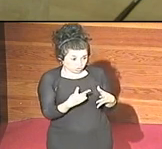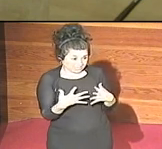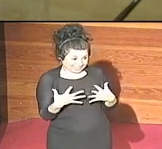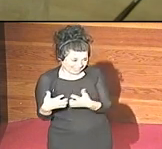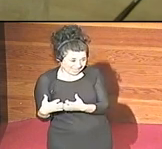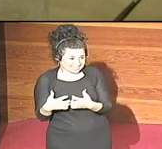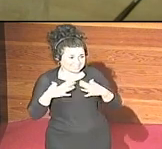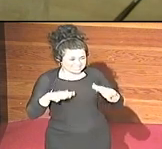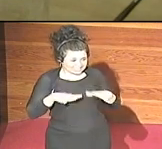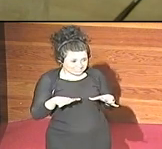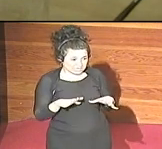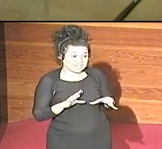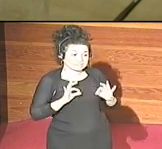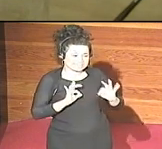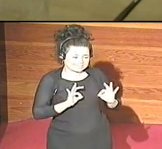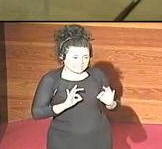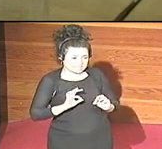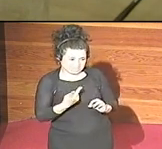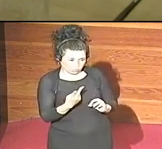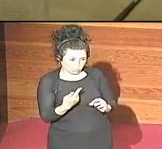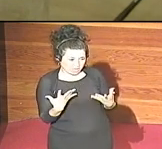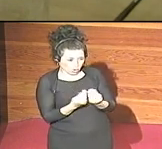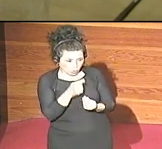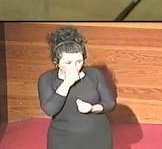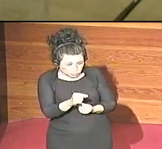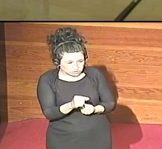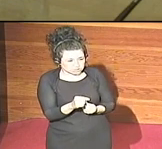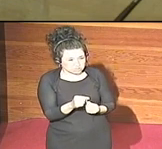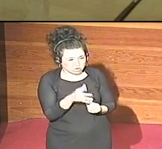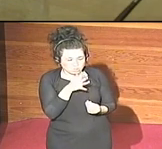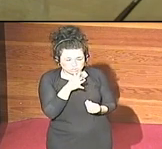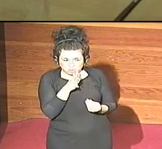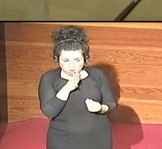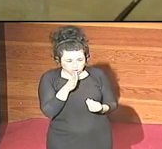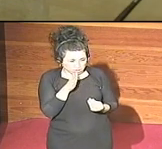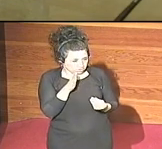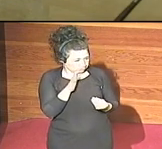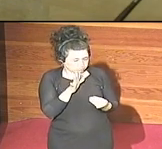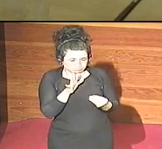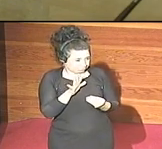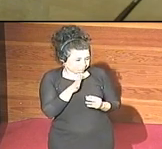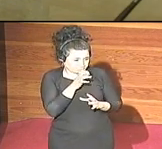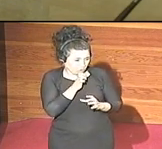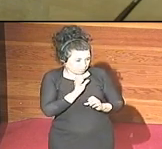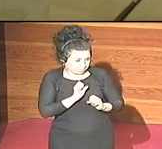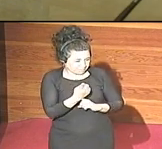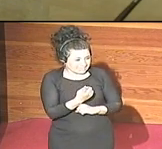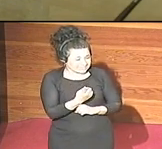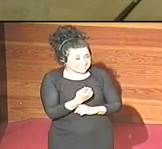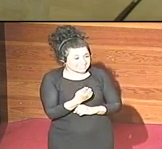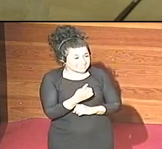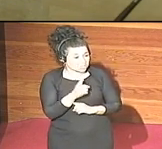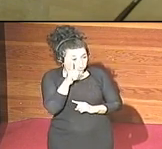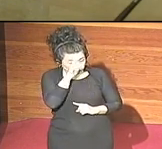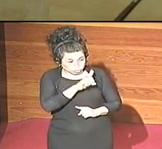todo la segunda con Putin, que fue la más brutal. Las madres de soldados